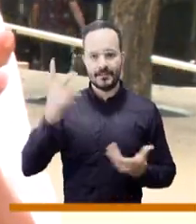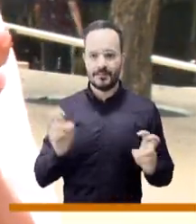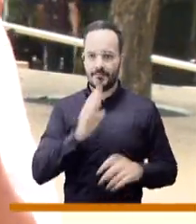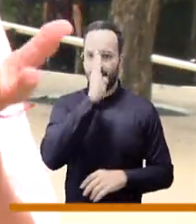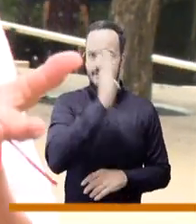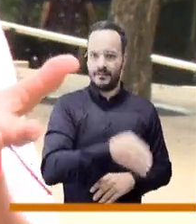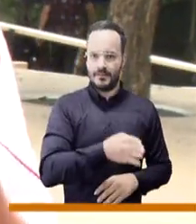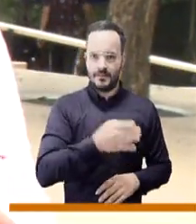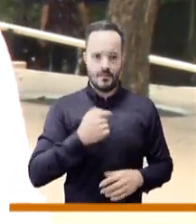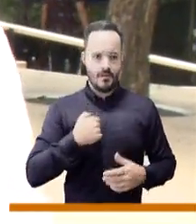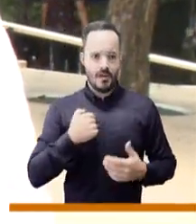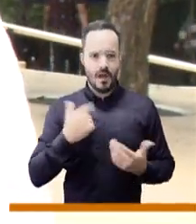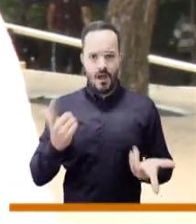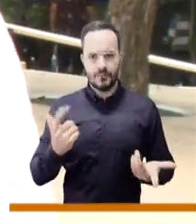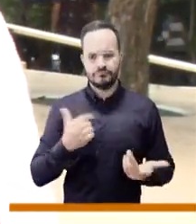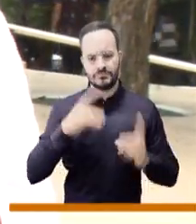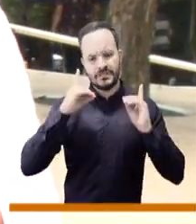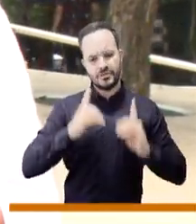elección consciente.